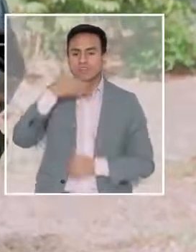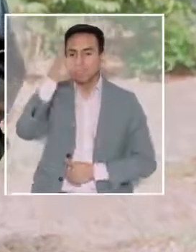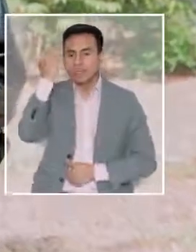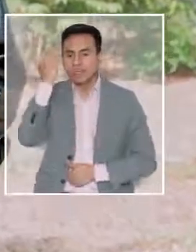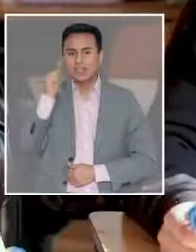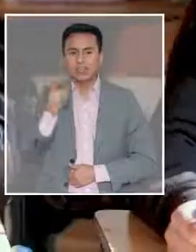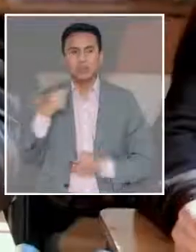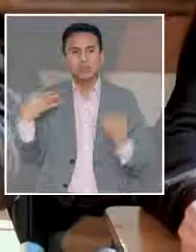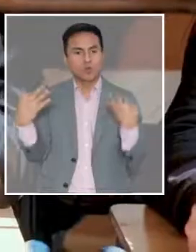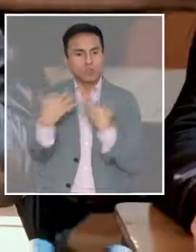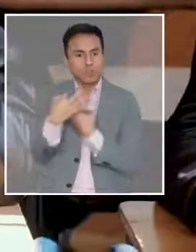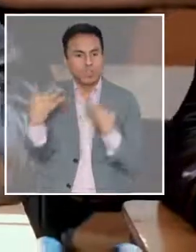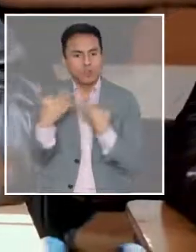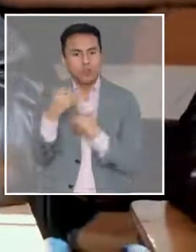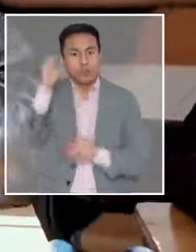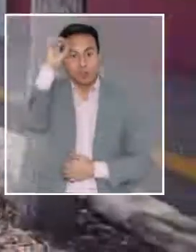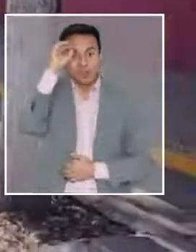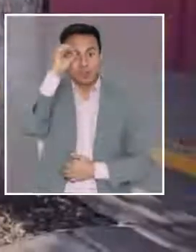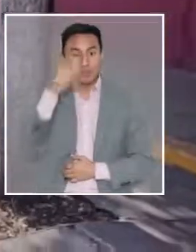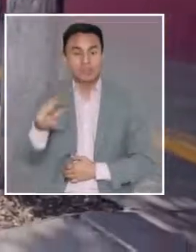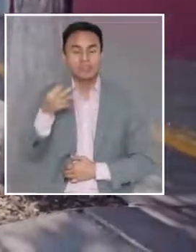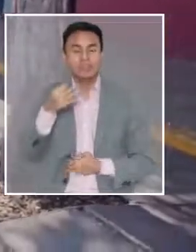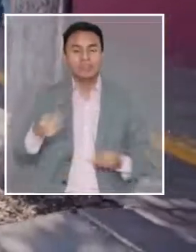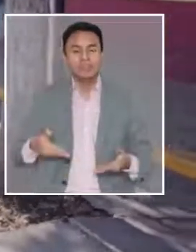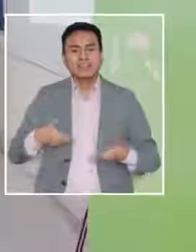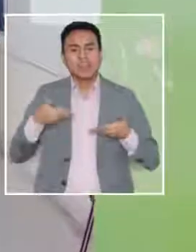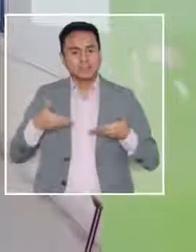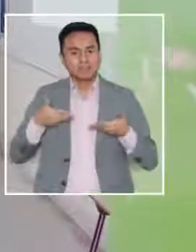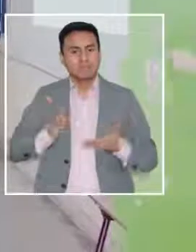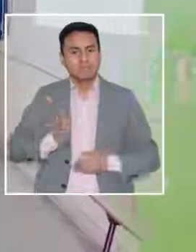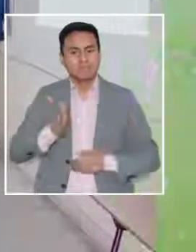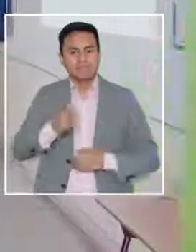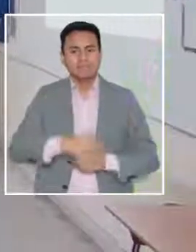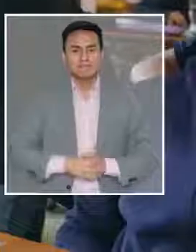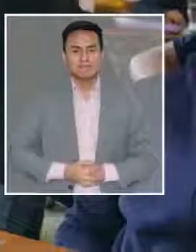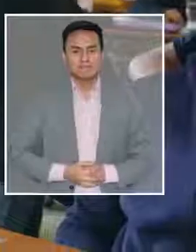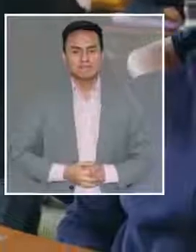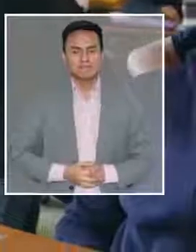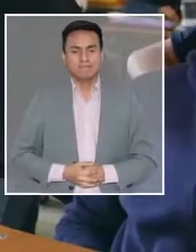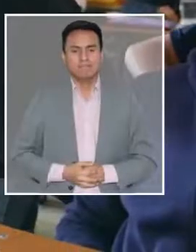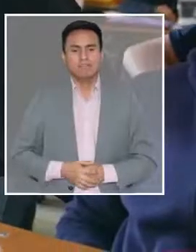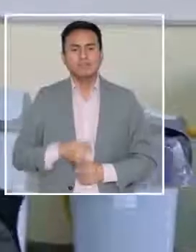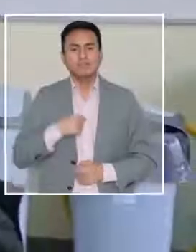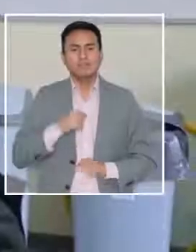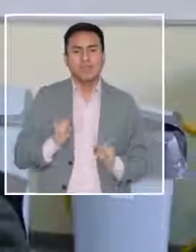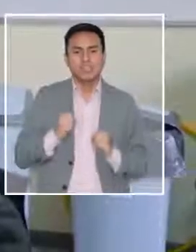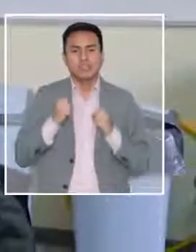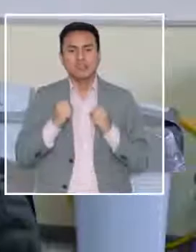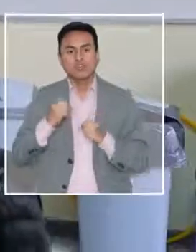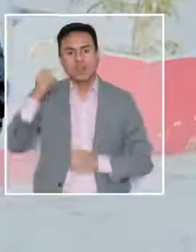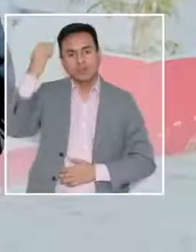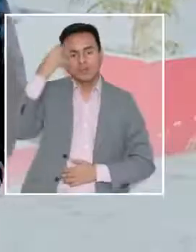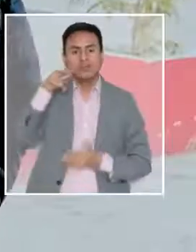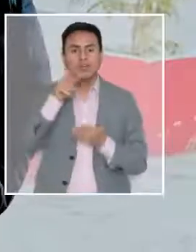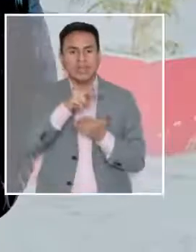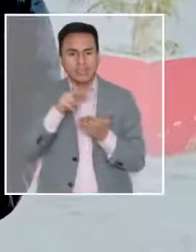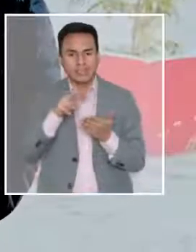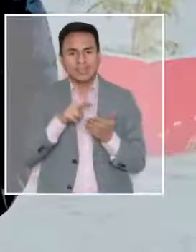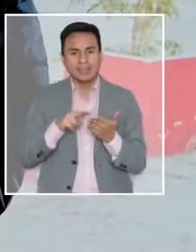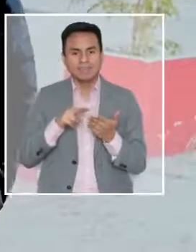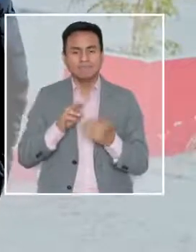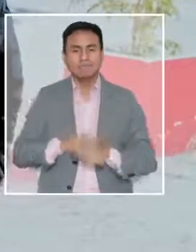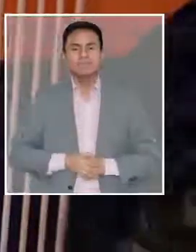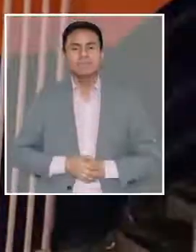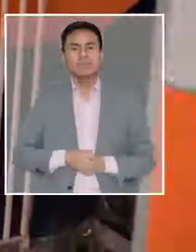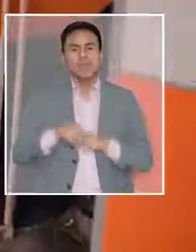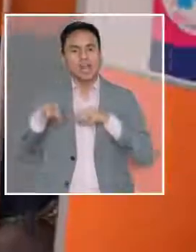una profesional. Y esos consejos, esas opiniones que te dan más ánimos de estudiar. Estoy muy ansioso, estoy aprendiendo a